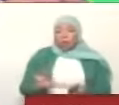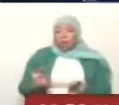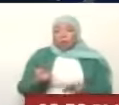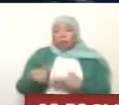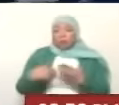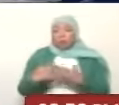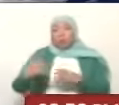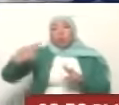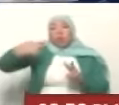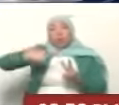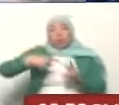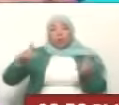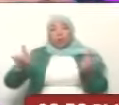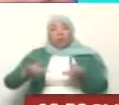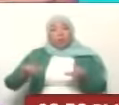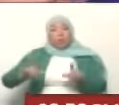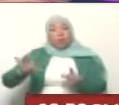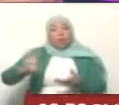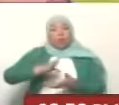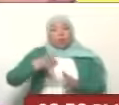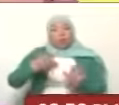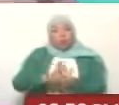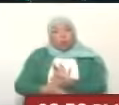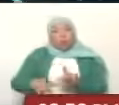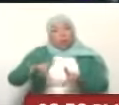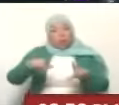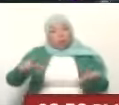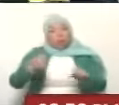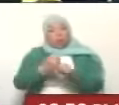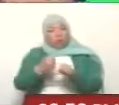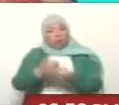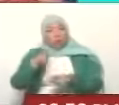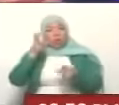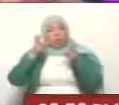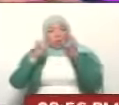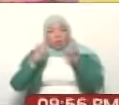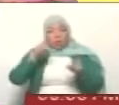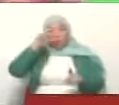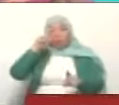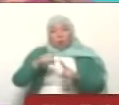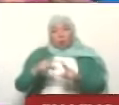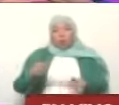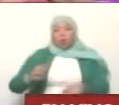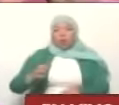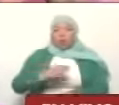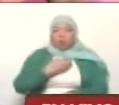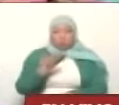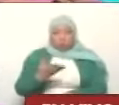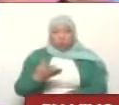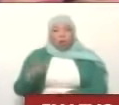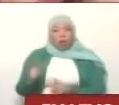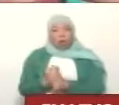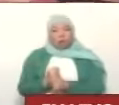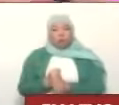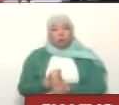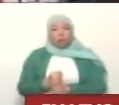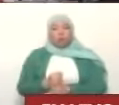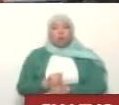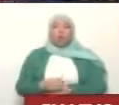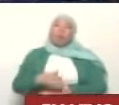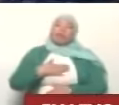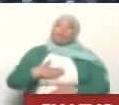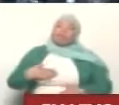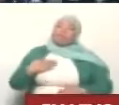al muchacho que viene con contenido. Las letras que estamos escuchando es por los logros que hemos alcanzado. Me decía, qué satisfacción